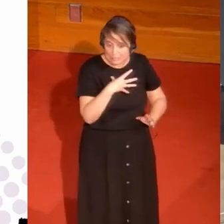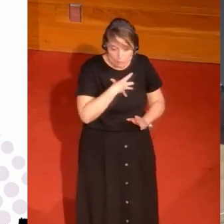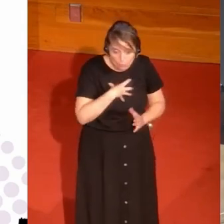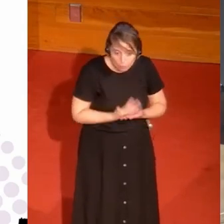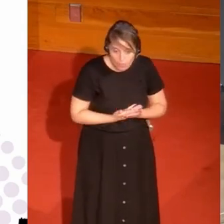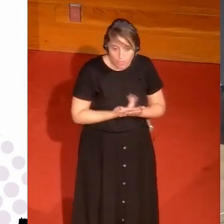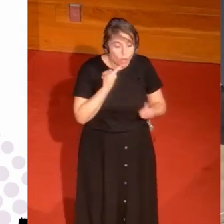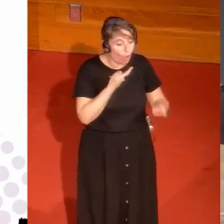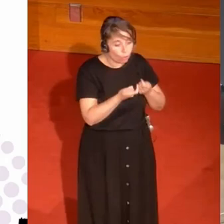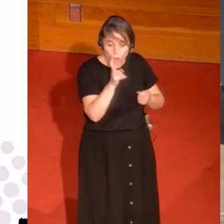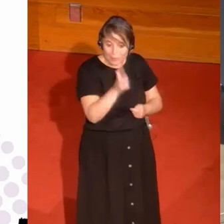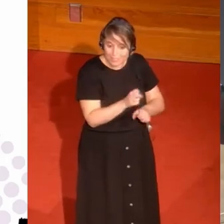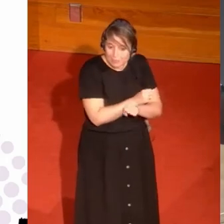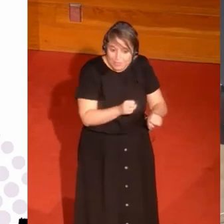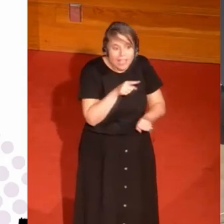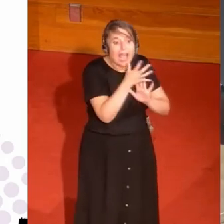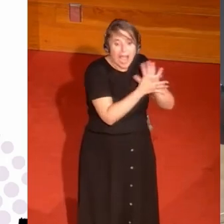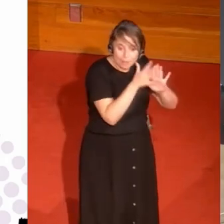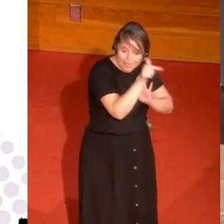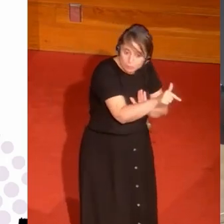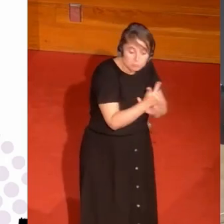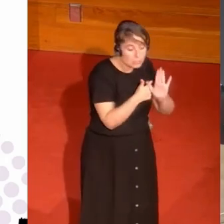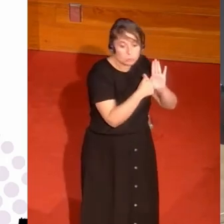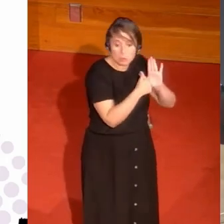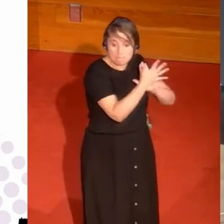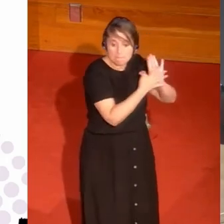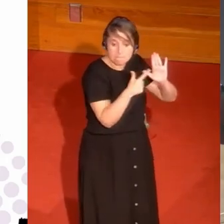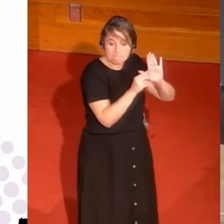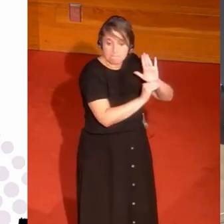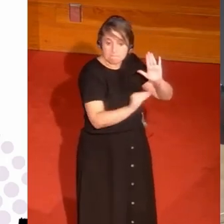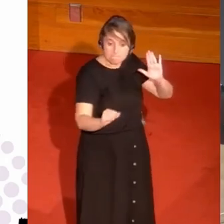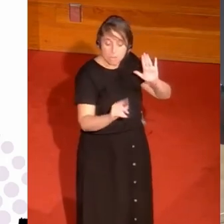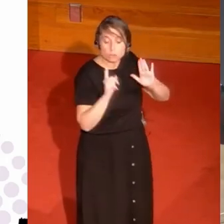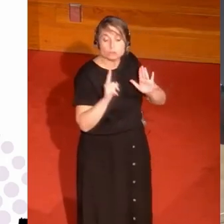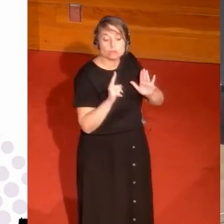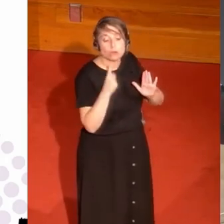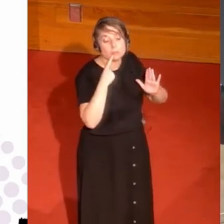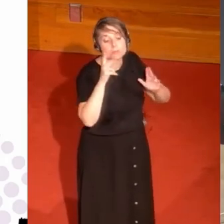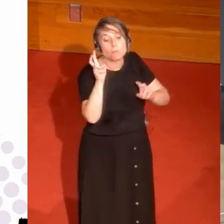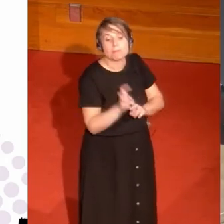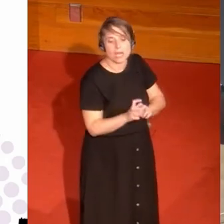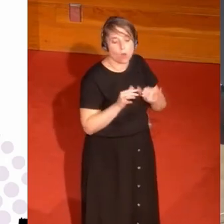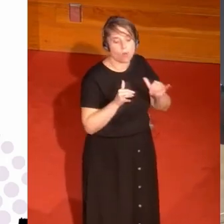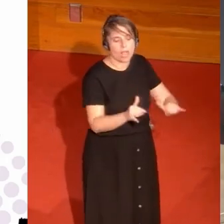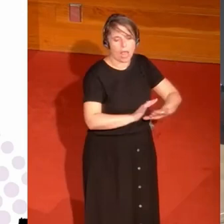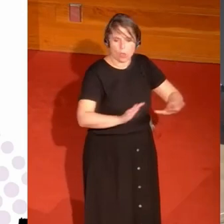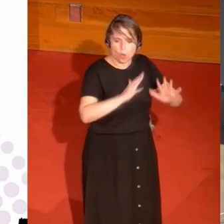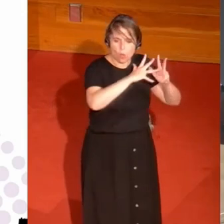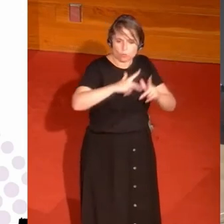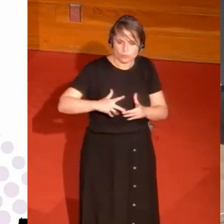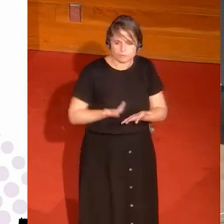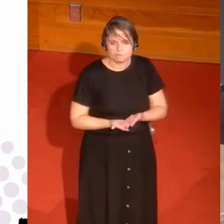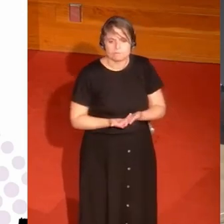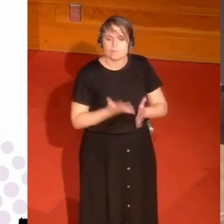y irregular hablemos de esto y entonces como no hablamos de esto y nos quedamos en la frontera en la llegada y que Y entonces